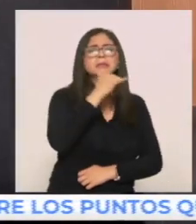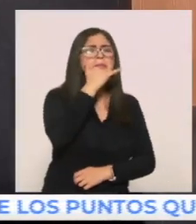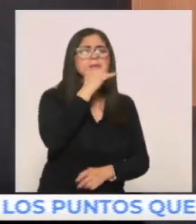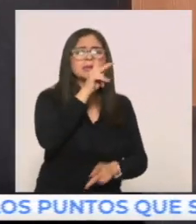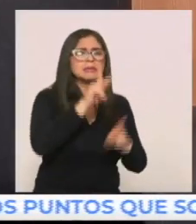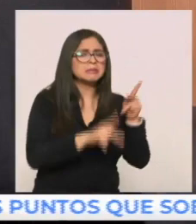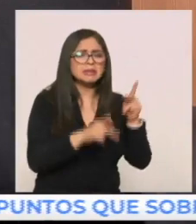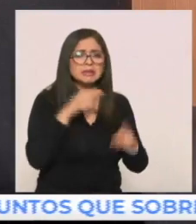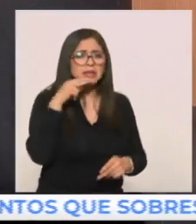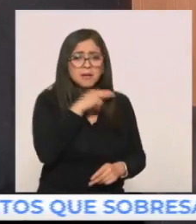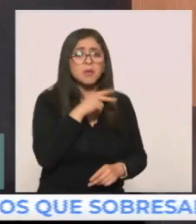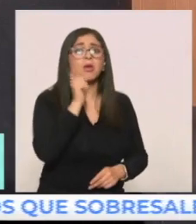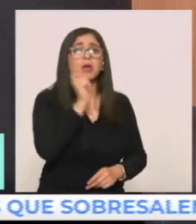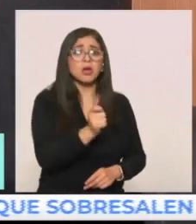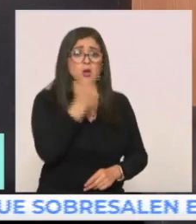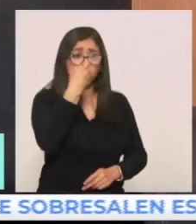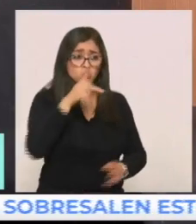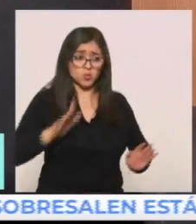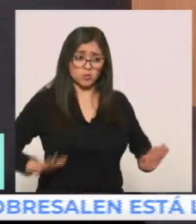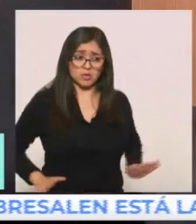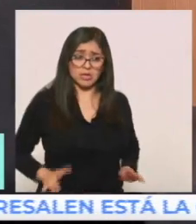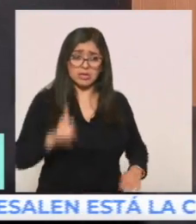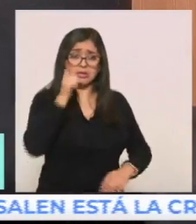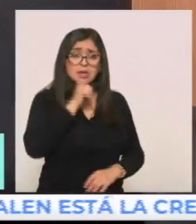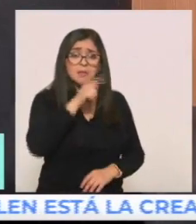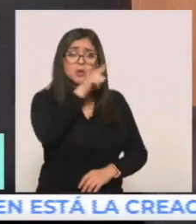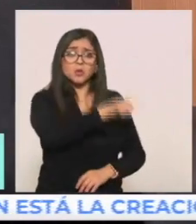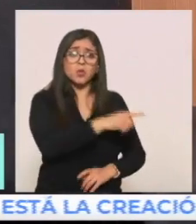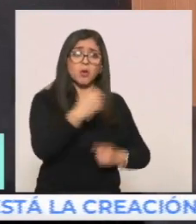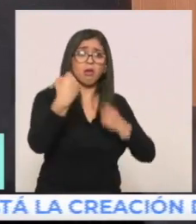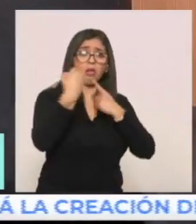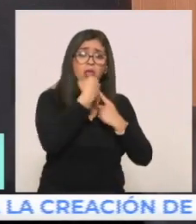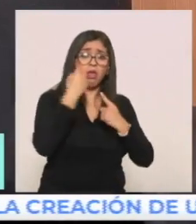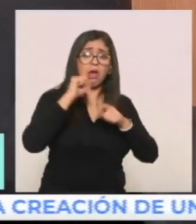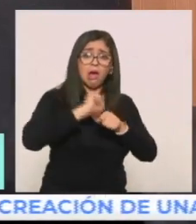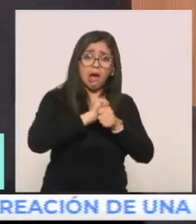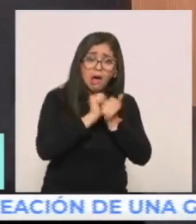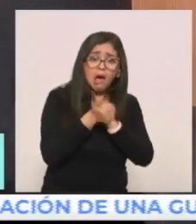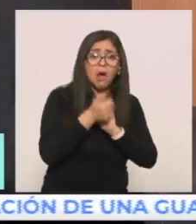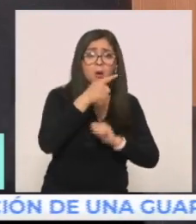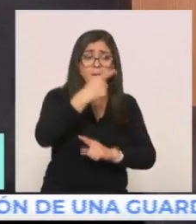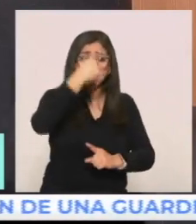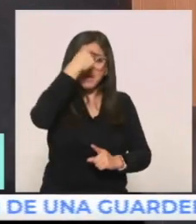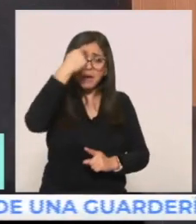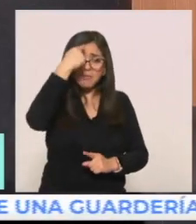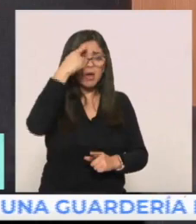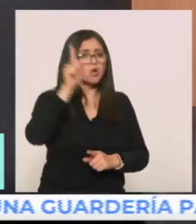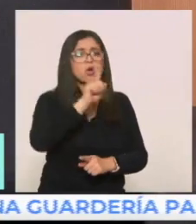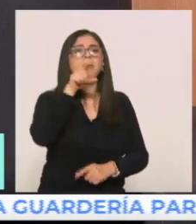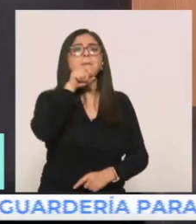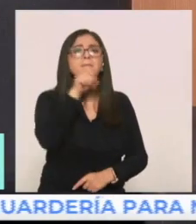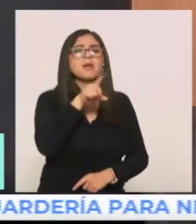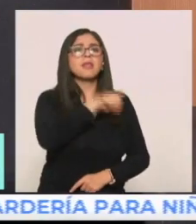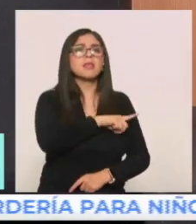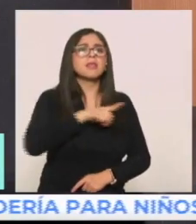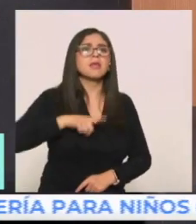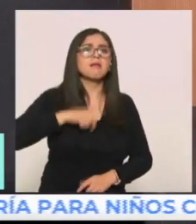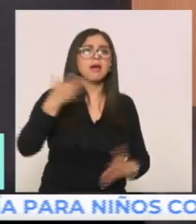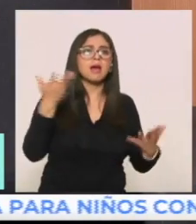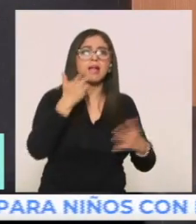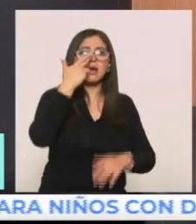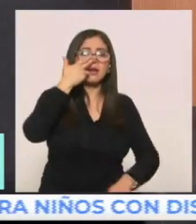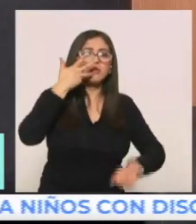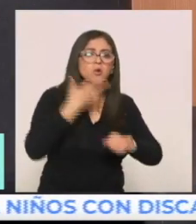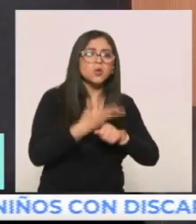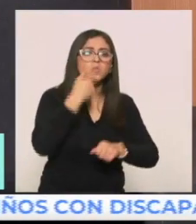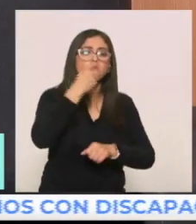tú eres violento ni siempre lo eres. Claro. También no te quedes con el estigma, pero es importante que te responsabilices. Ahí está la posibilidad de